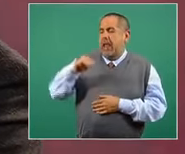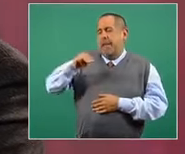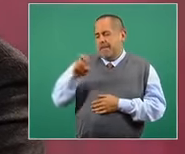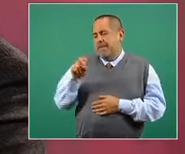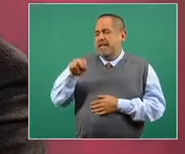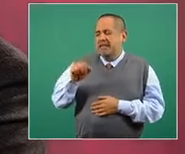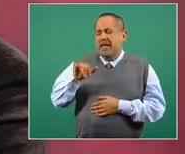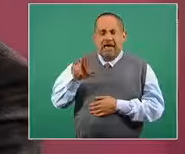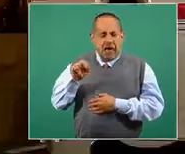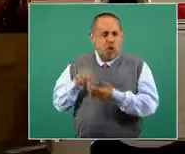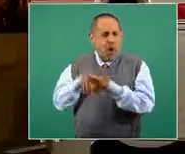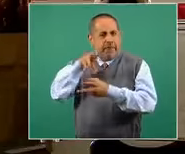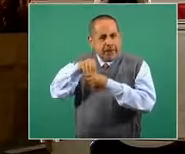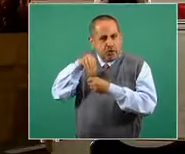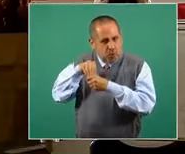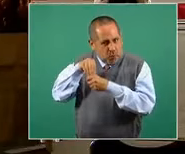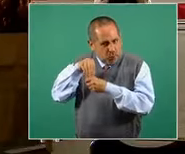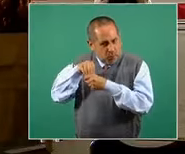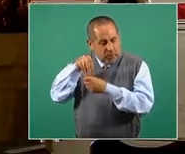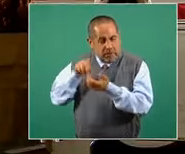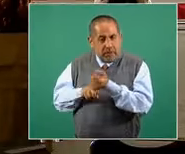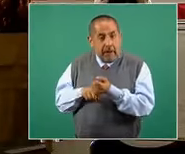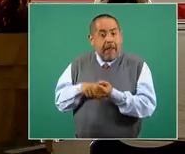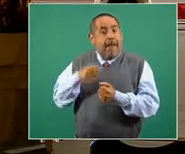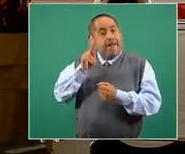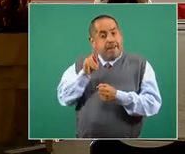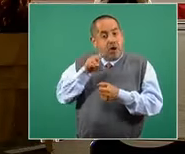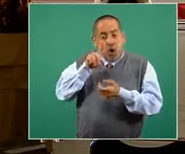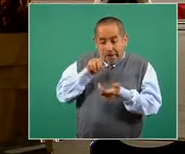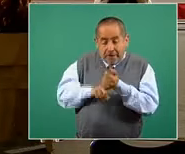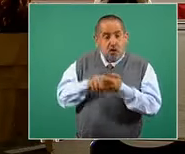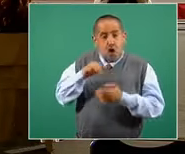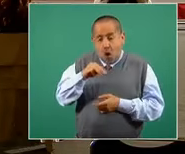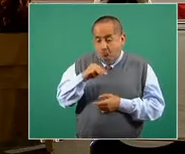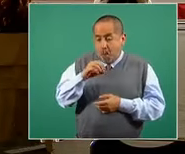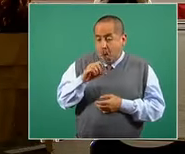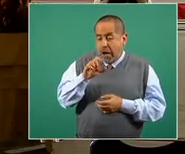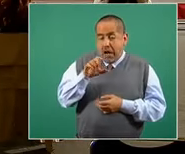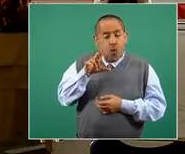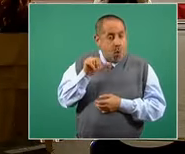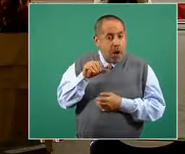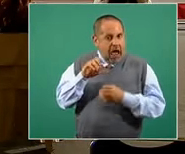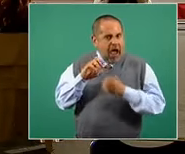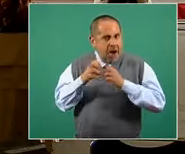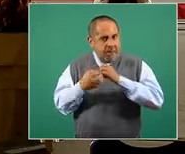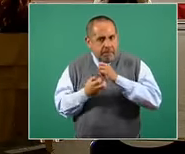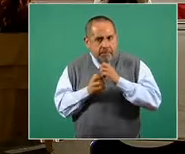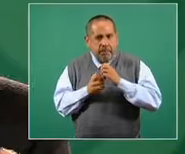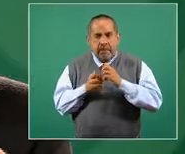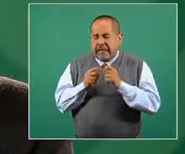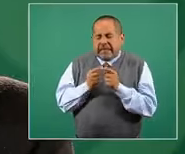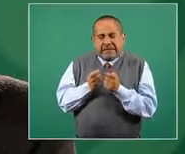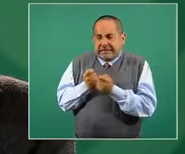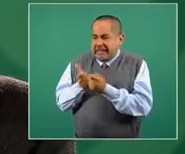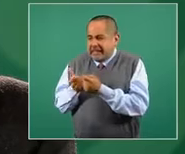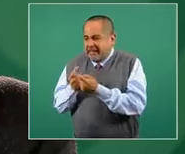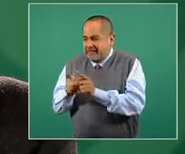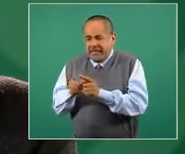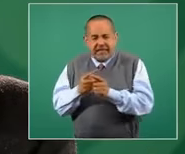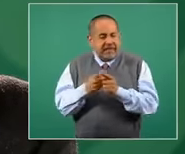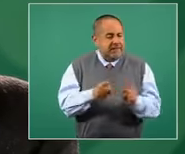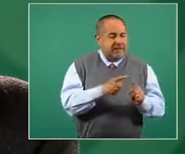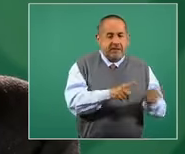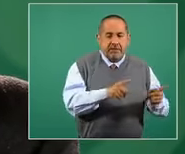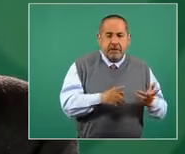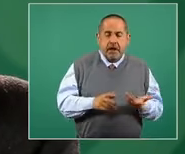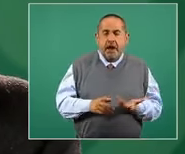pero los estímulos antigénicos, la molécula que finalmente producen, es ligeramente diferente. Entonces, la